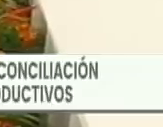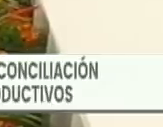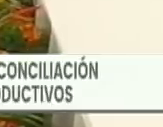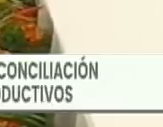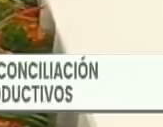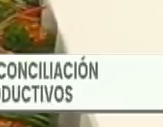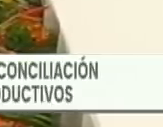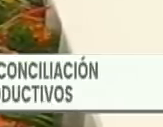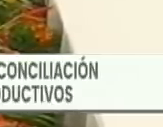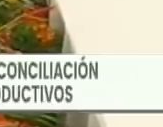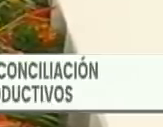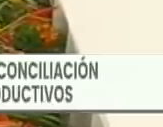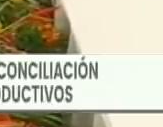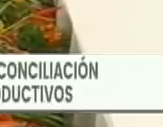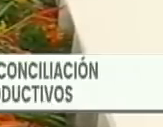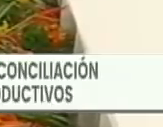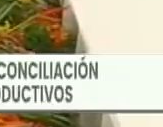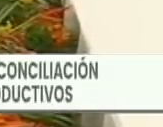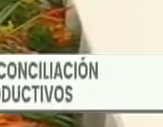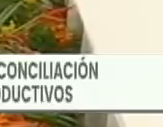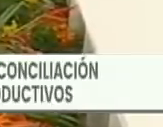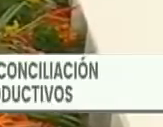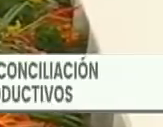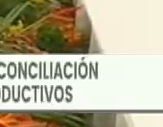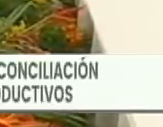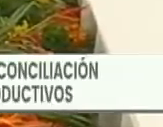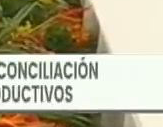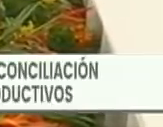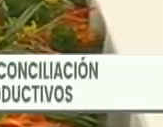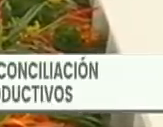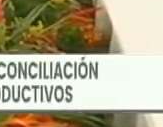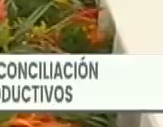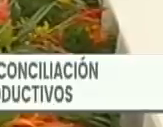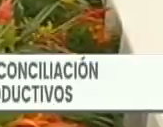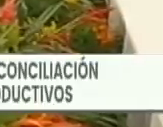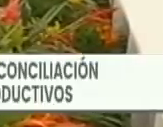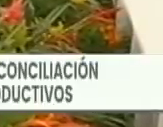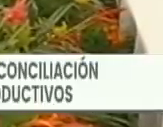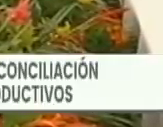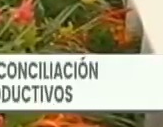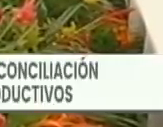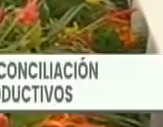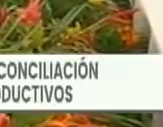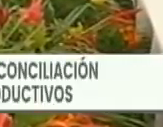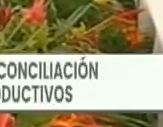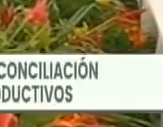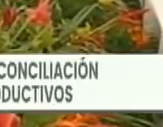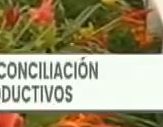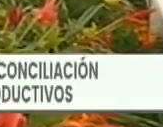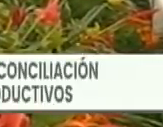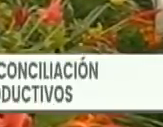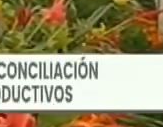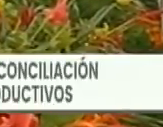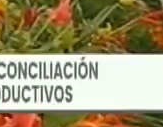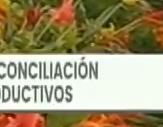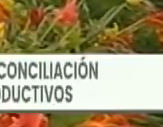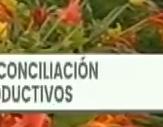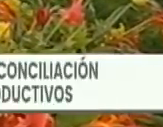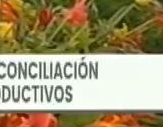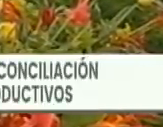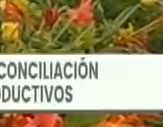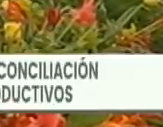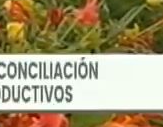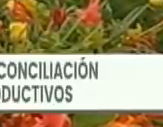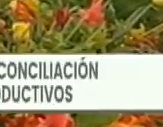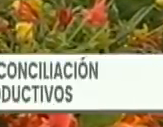para tomar en serio lo que es el tema del agua en menos de un año carabobo tiene agua en todos sus